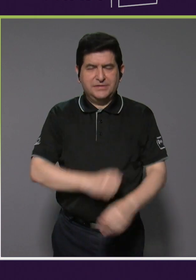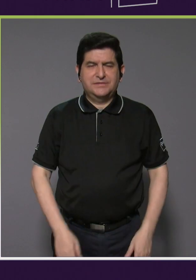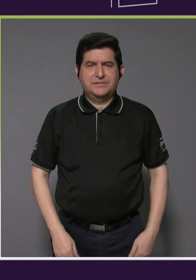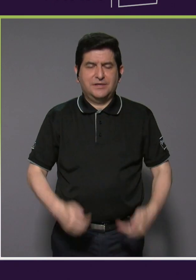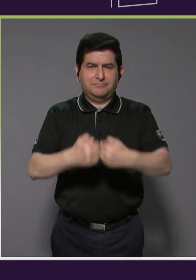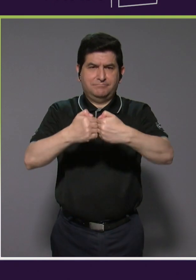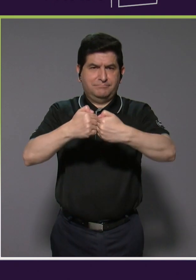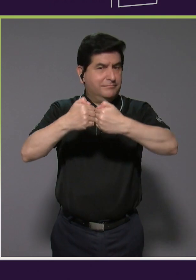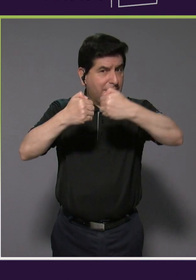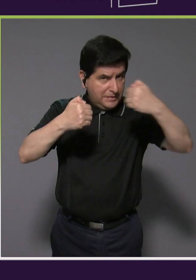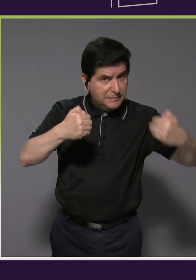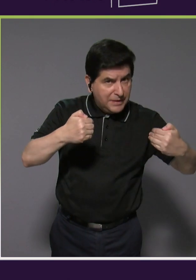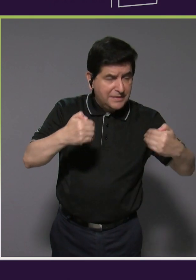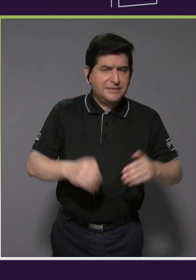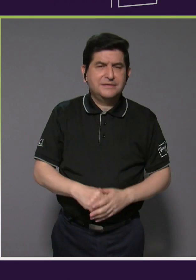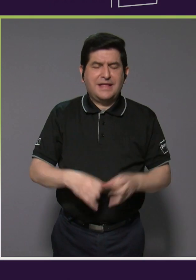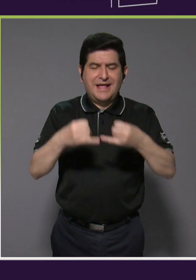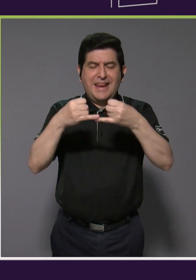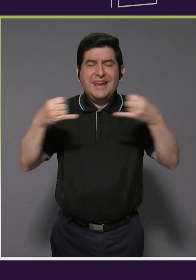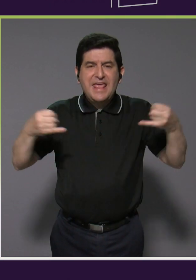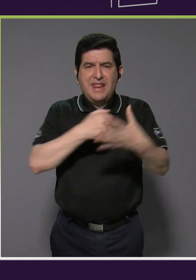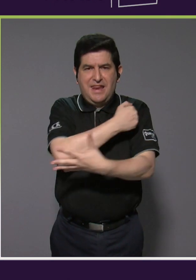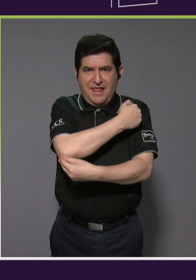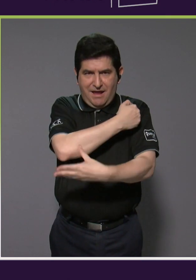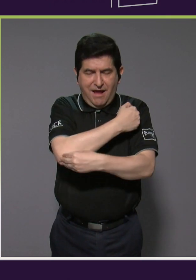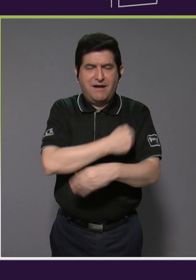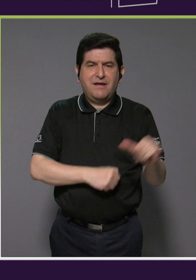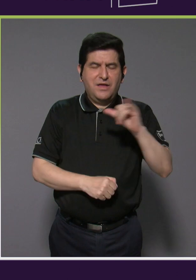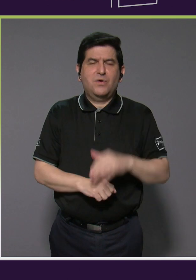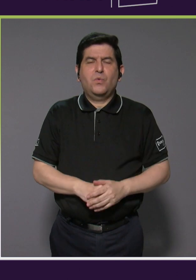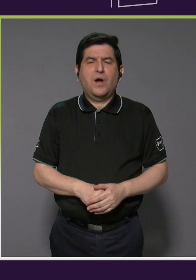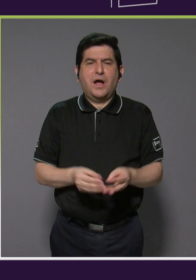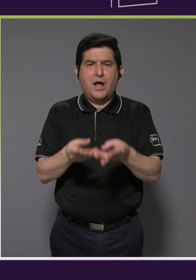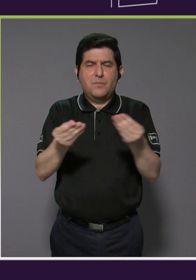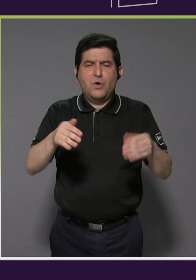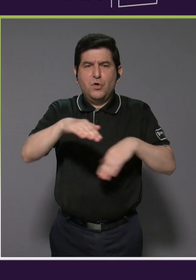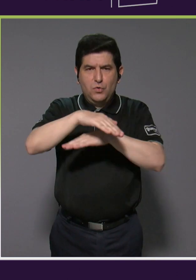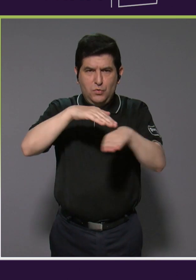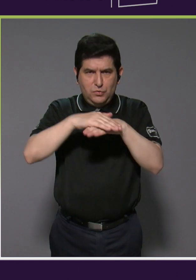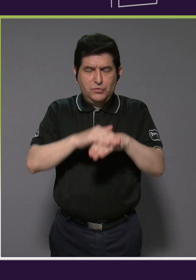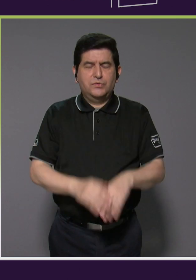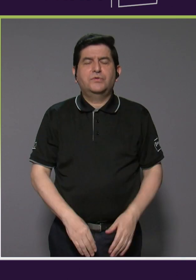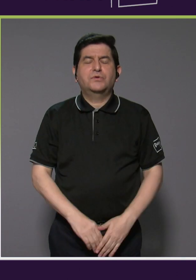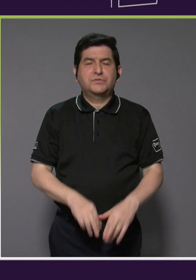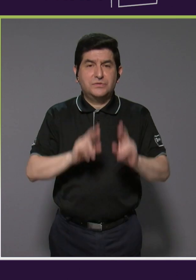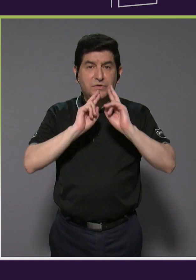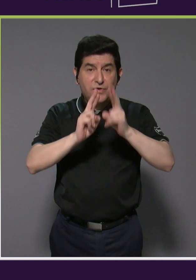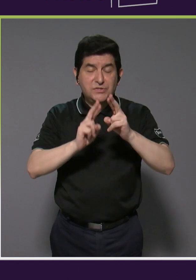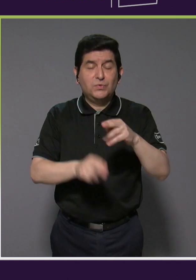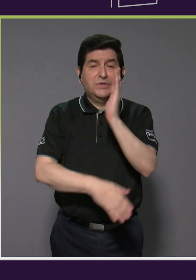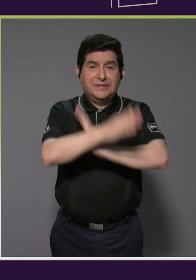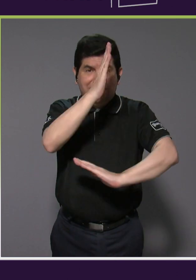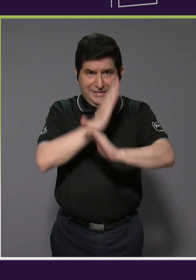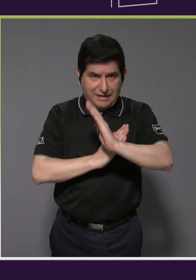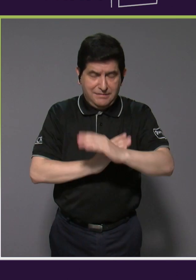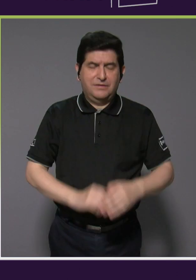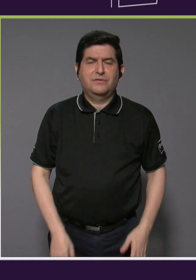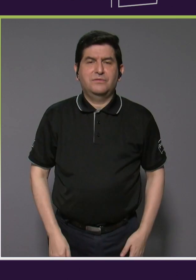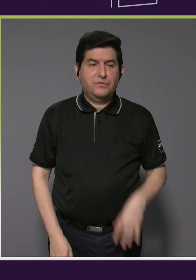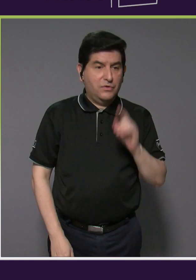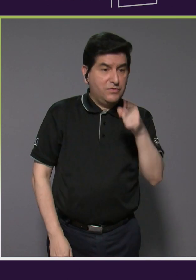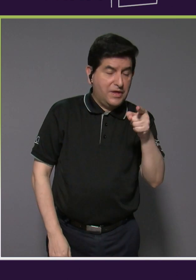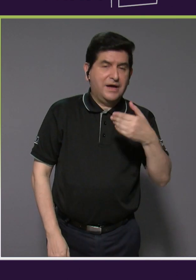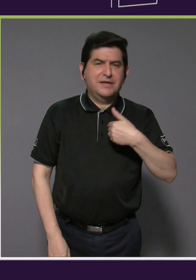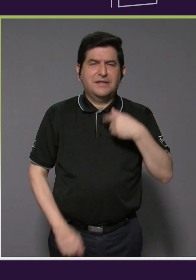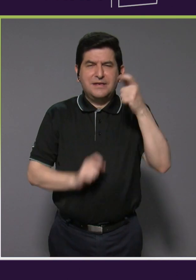Aparte de la línea de pobreza, también tenemos la canasta básica derivada de la discapacidad. De aquí obtenemos